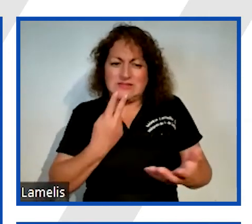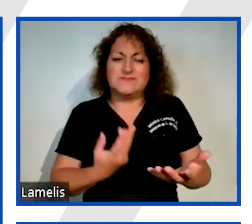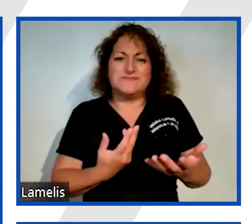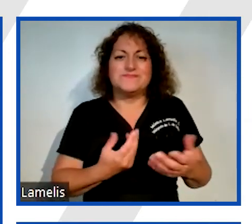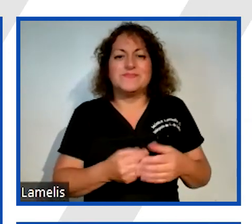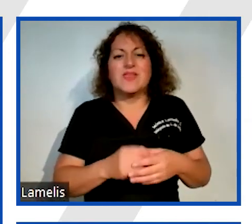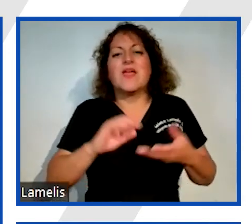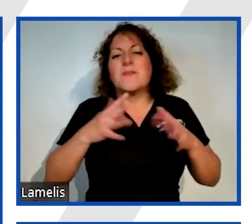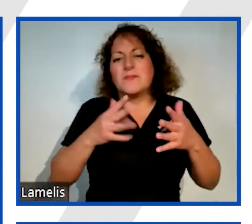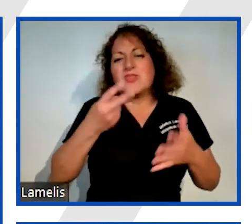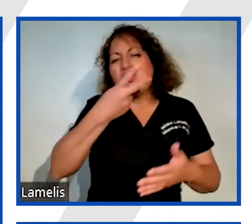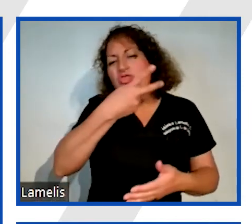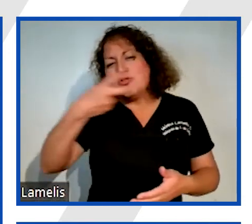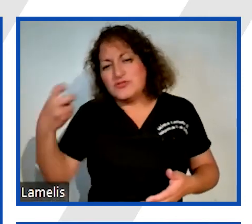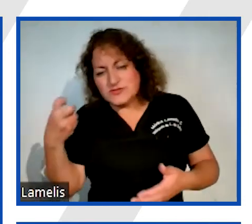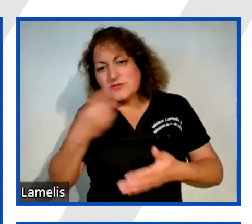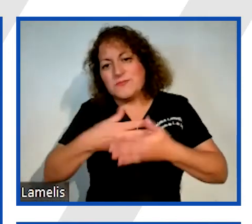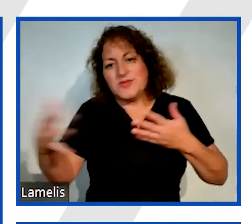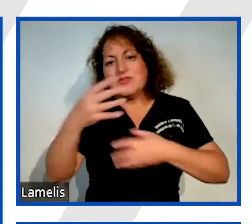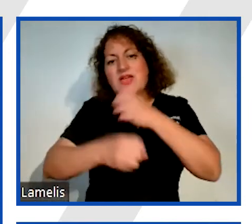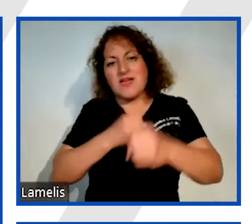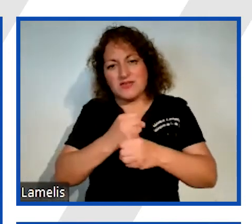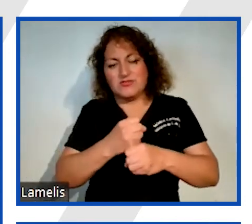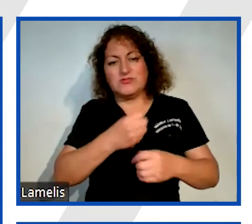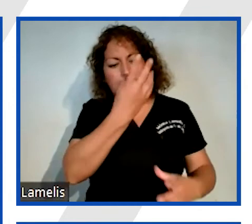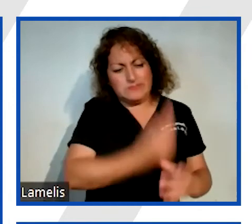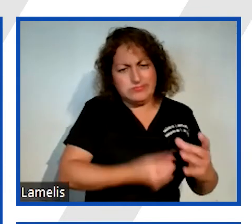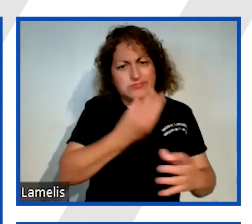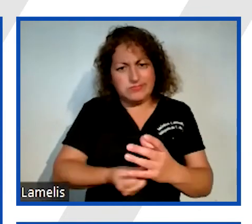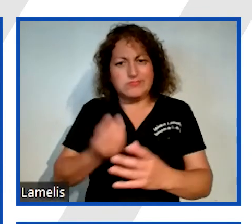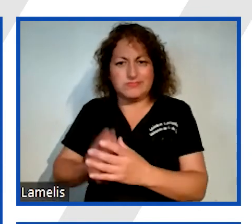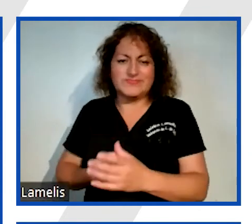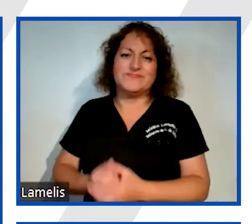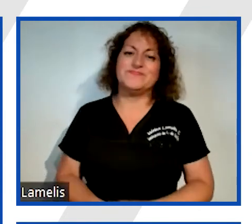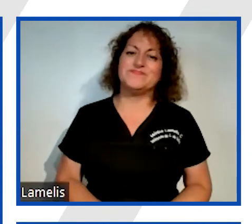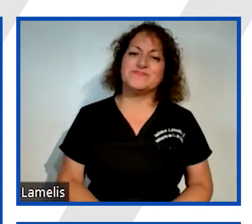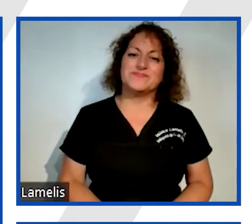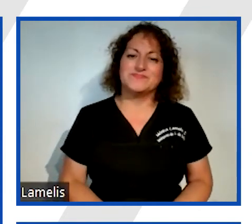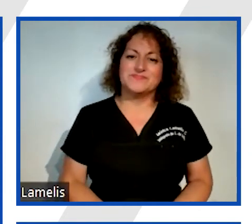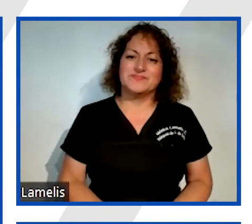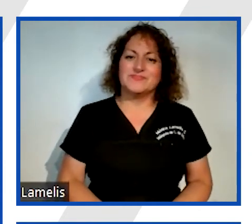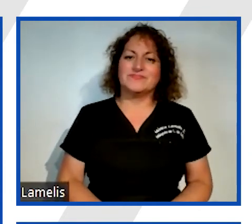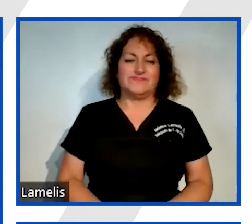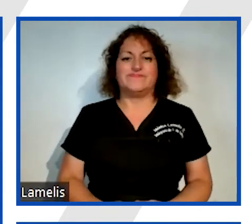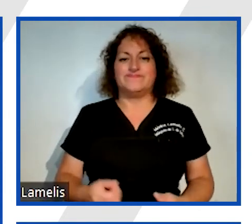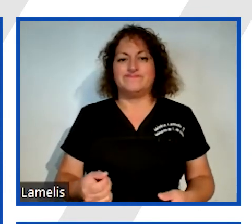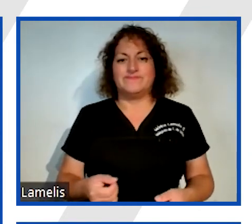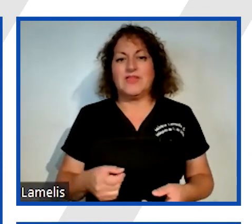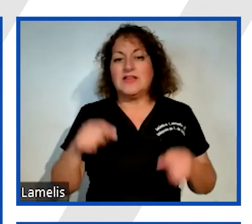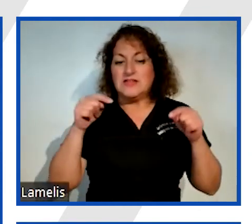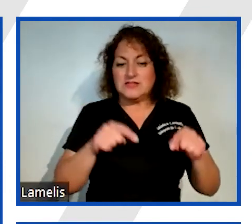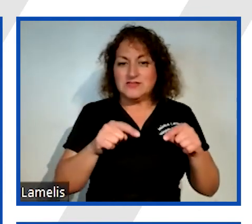200 millones de años de extinciones masivas una tras otra y eso es lo que lo que yo denomino como la era cataclísmica